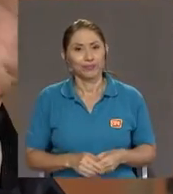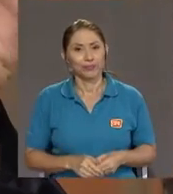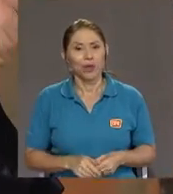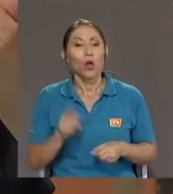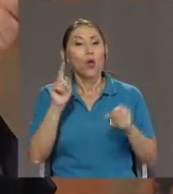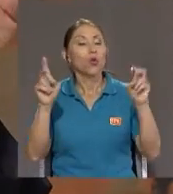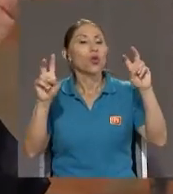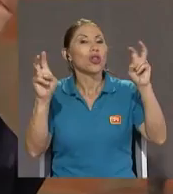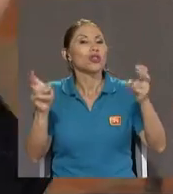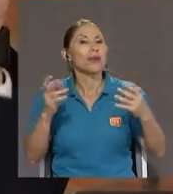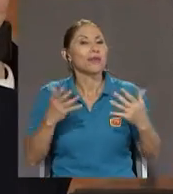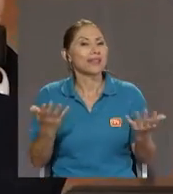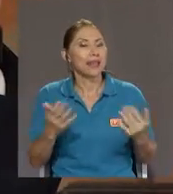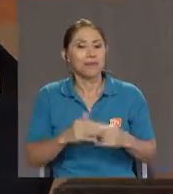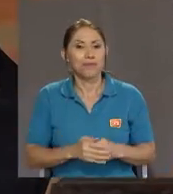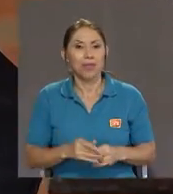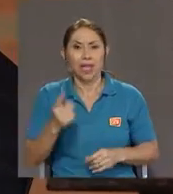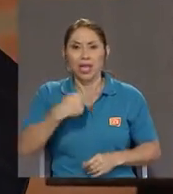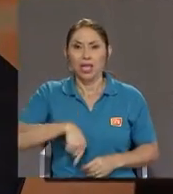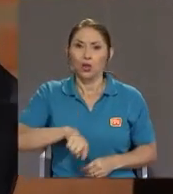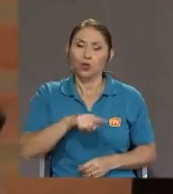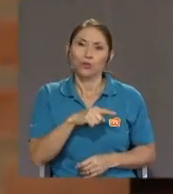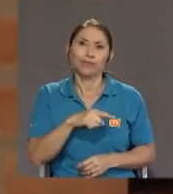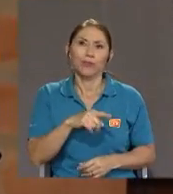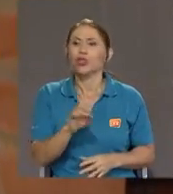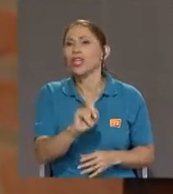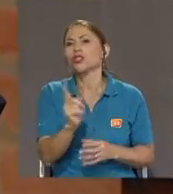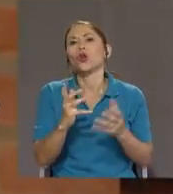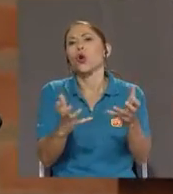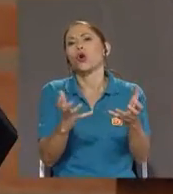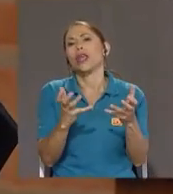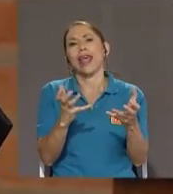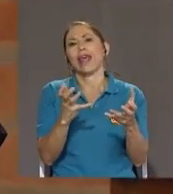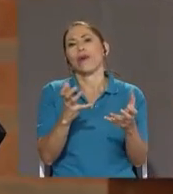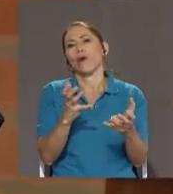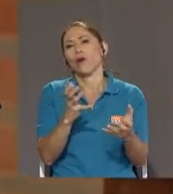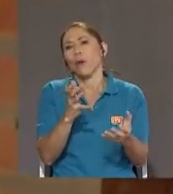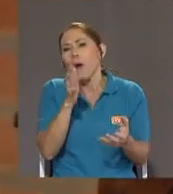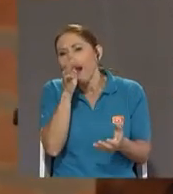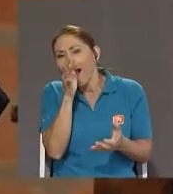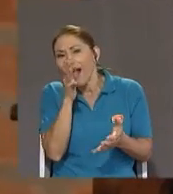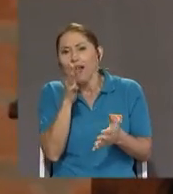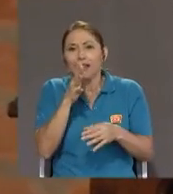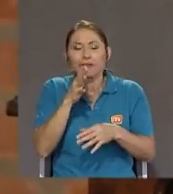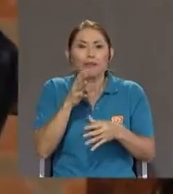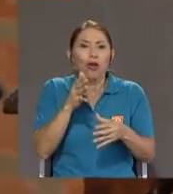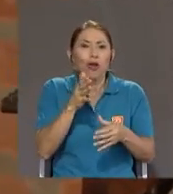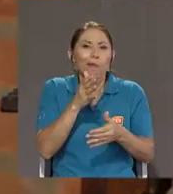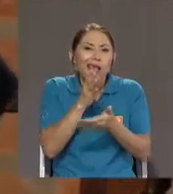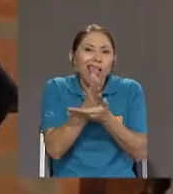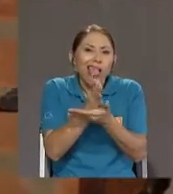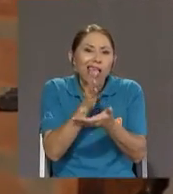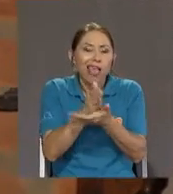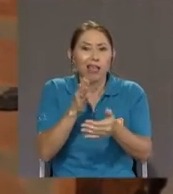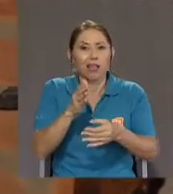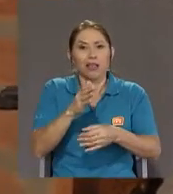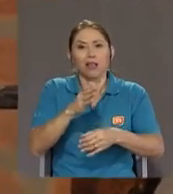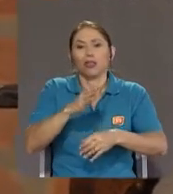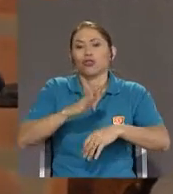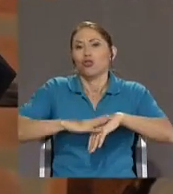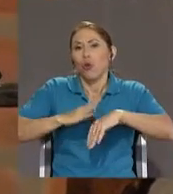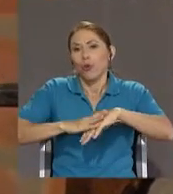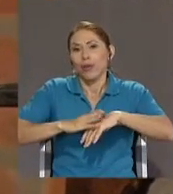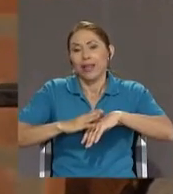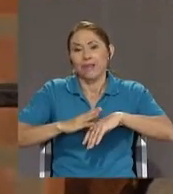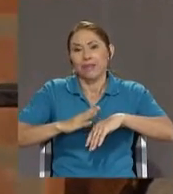temas es que tenemos, no quiero hacer mofa de los mármoles que están en los edificios de